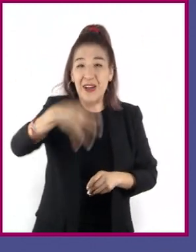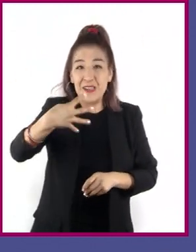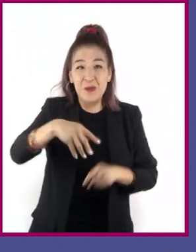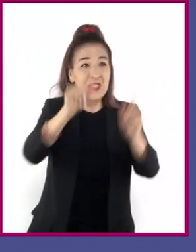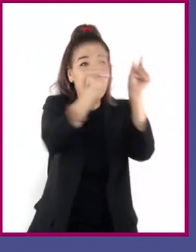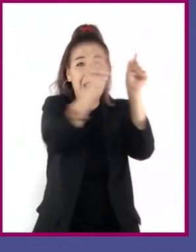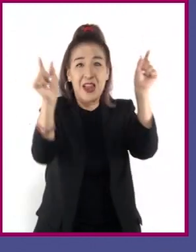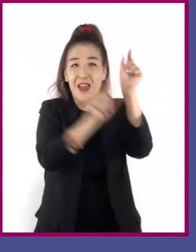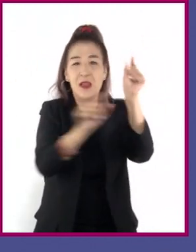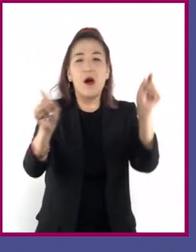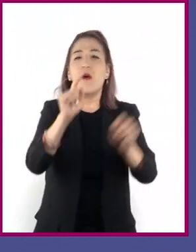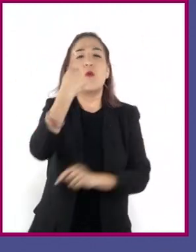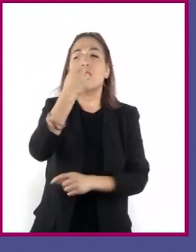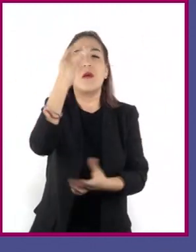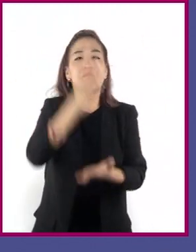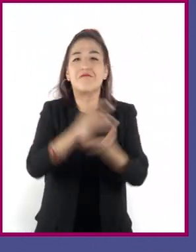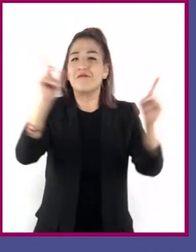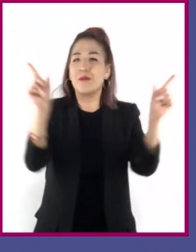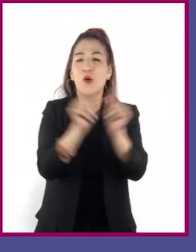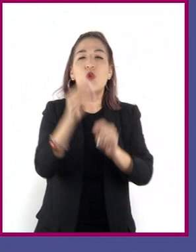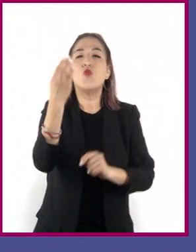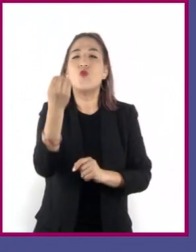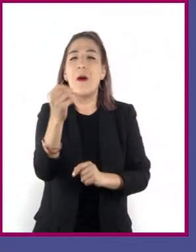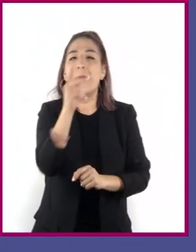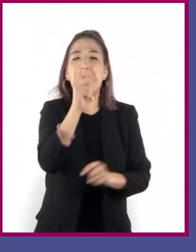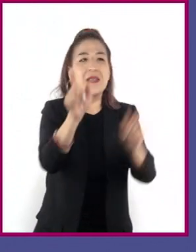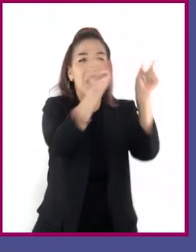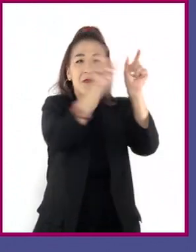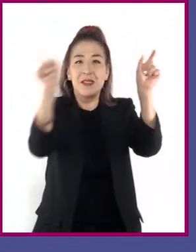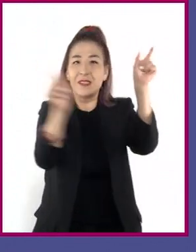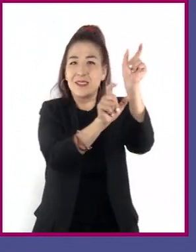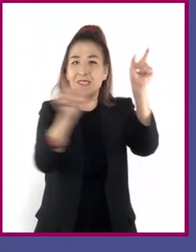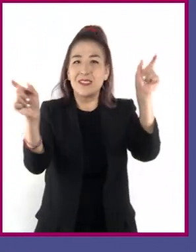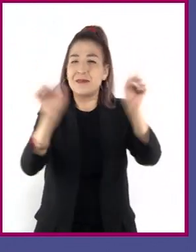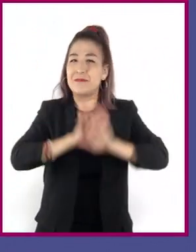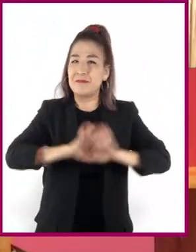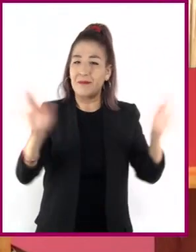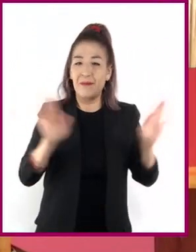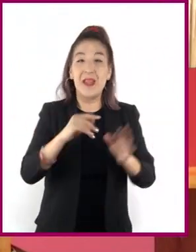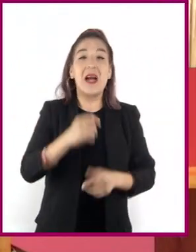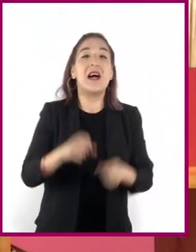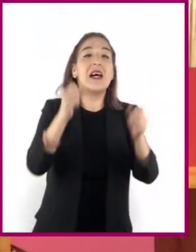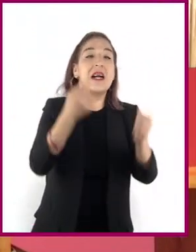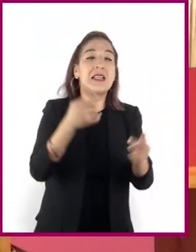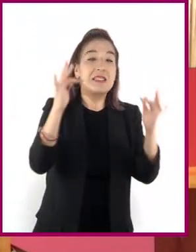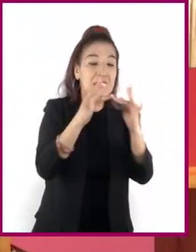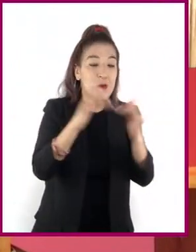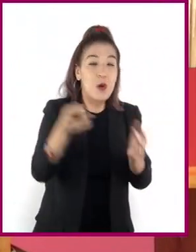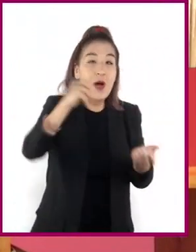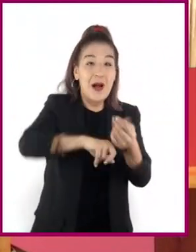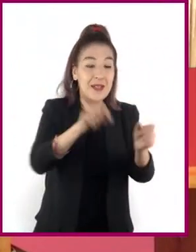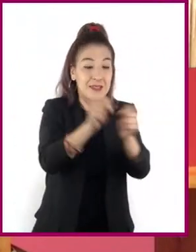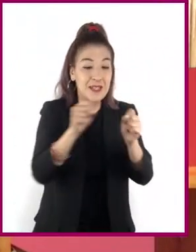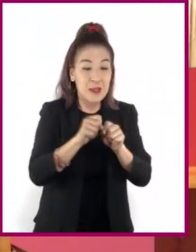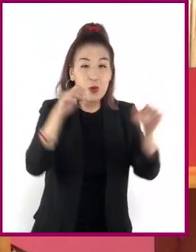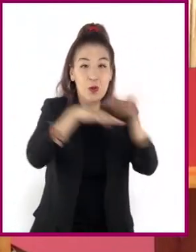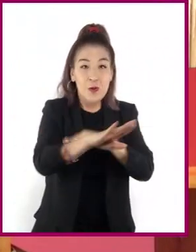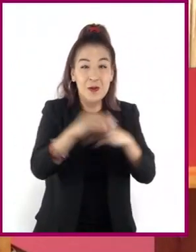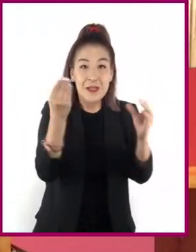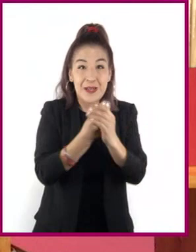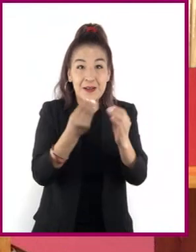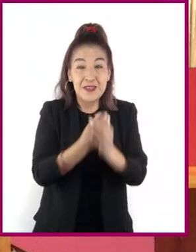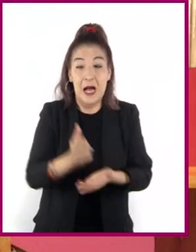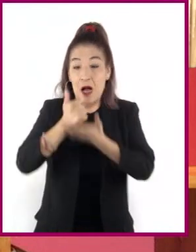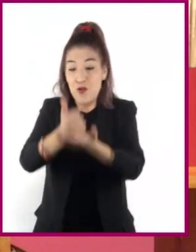con rubén en únicamente 9 celular en el salón de clases ayuda o distracción escuchemos si hay